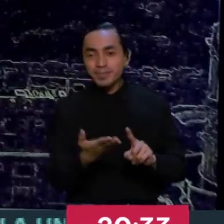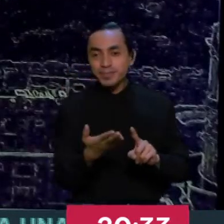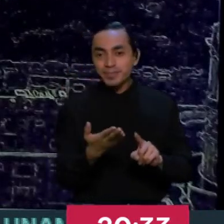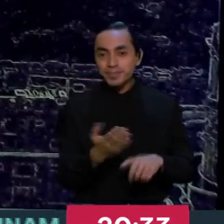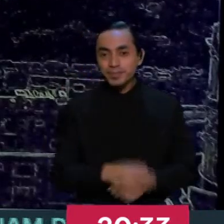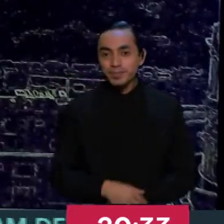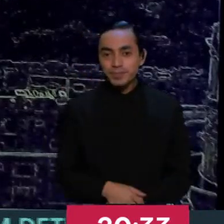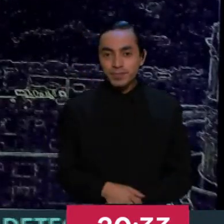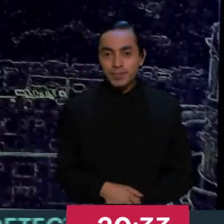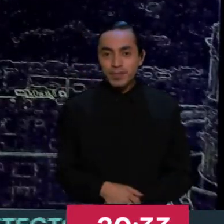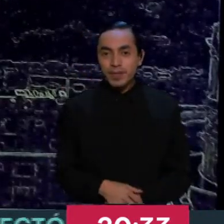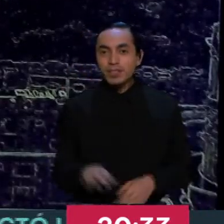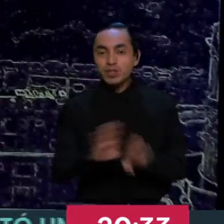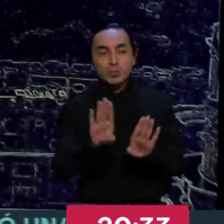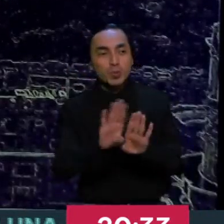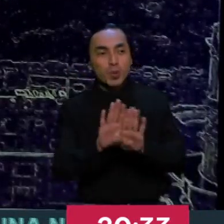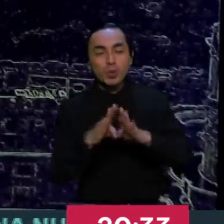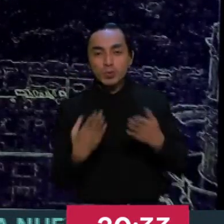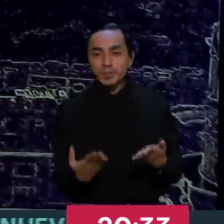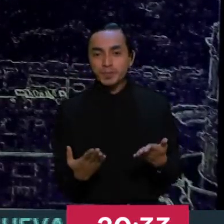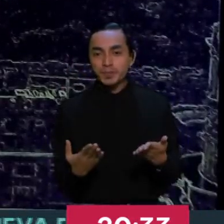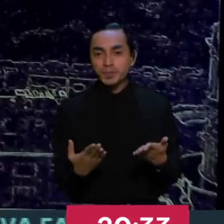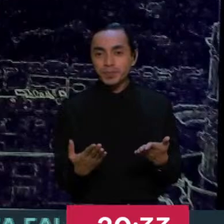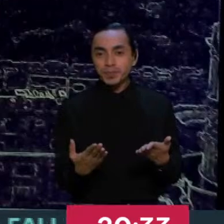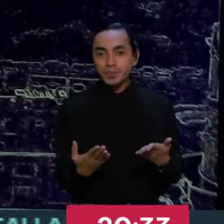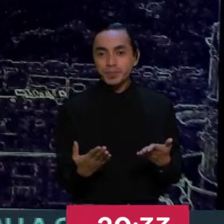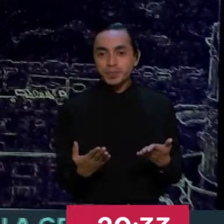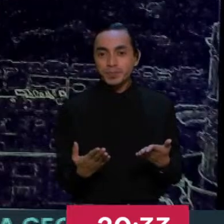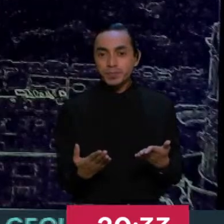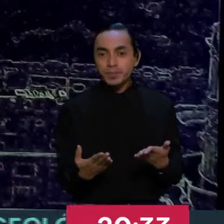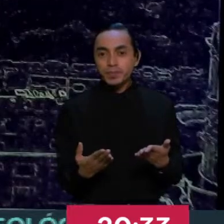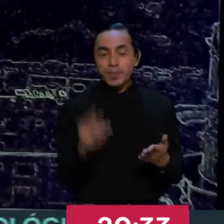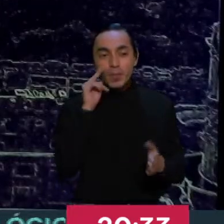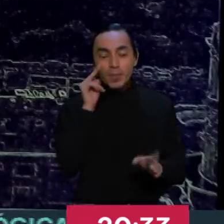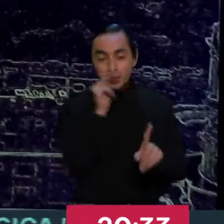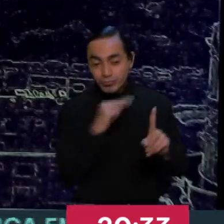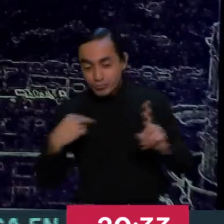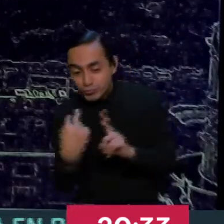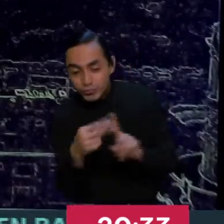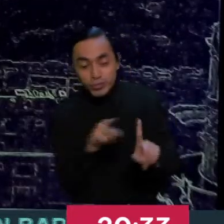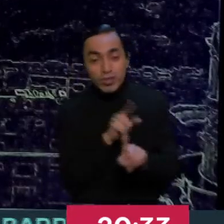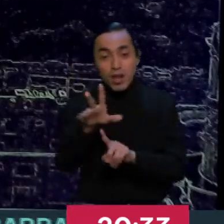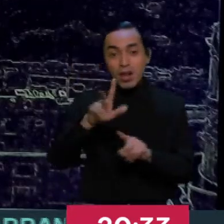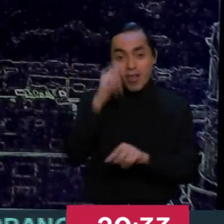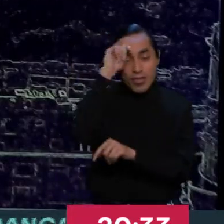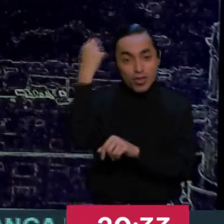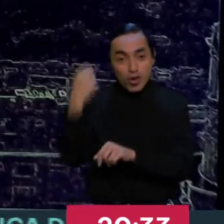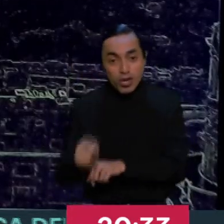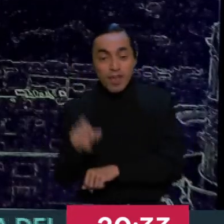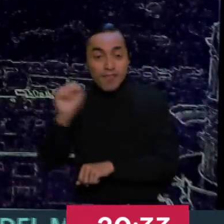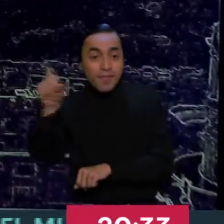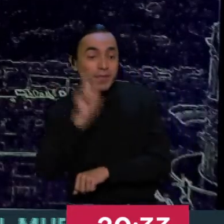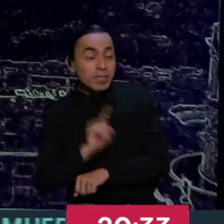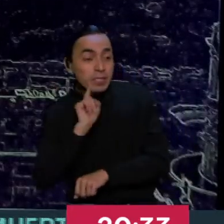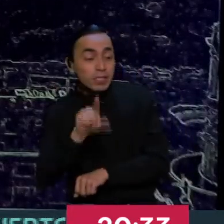toda, digamos, como todas estas visiones que ha brindado la teoría feminista de la academia para que el